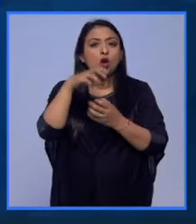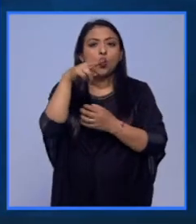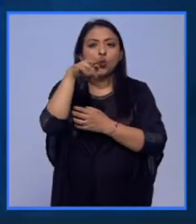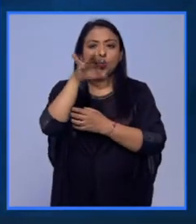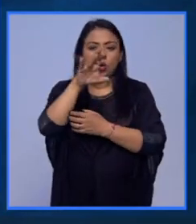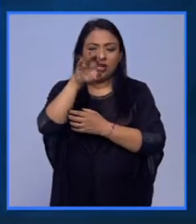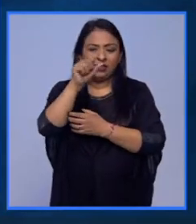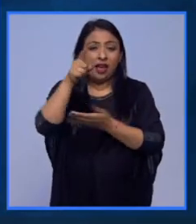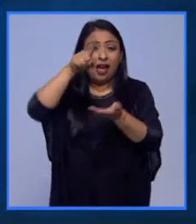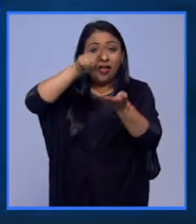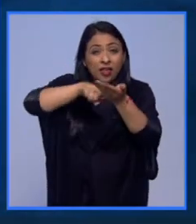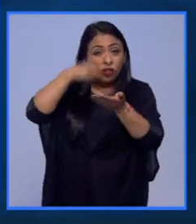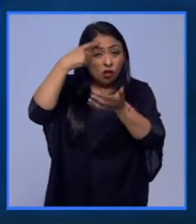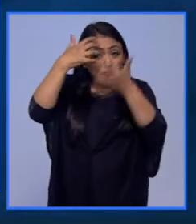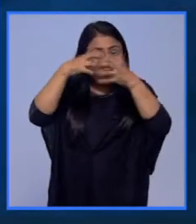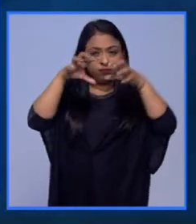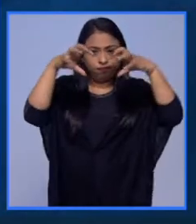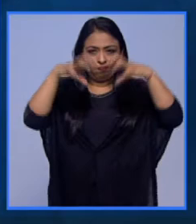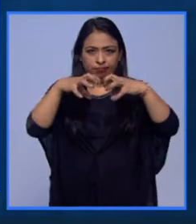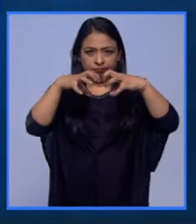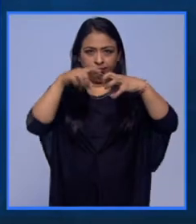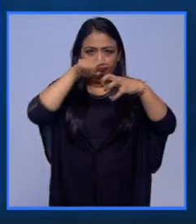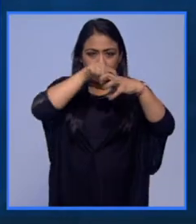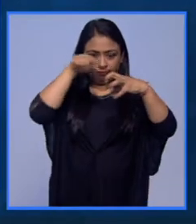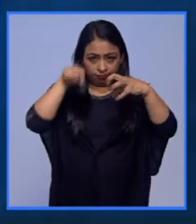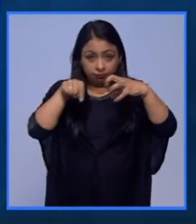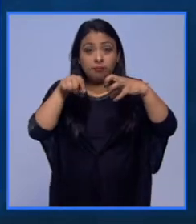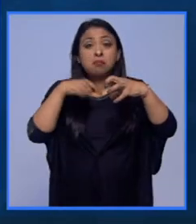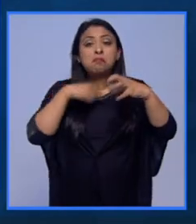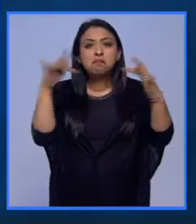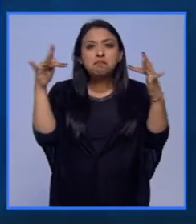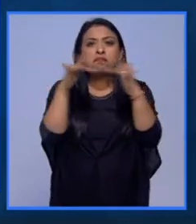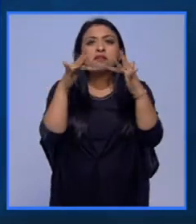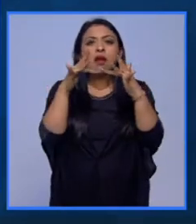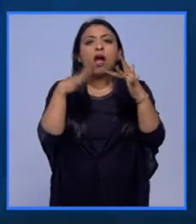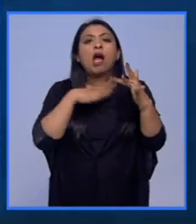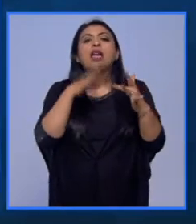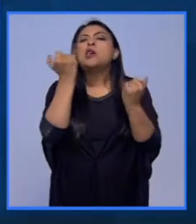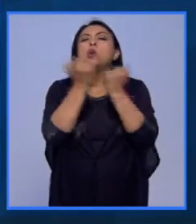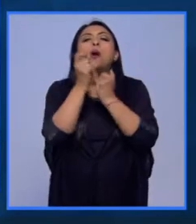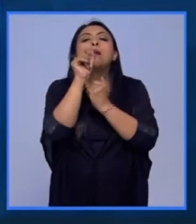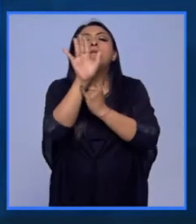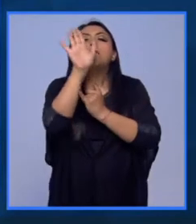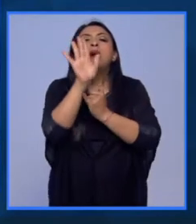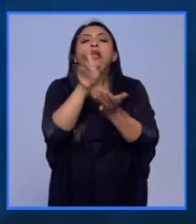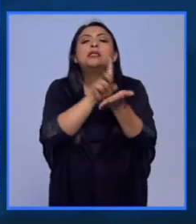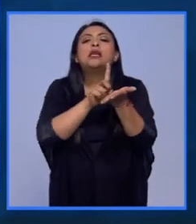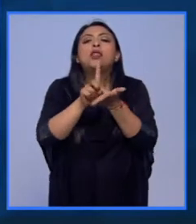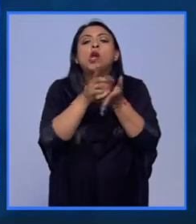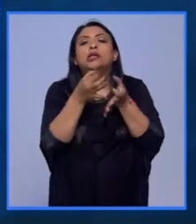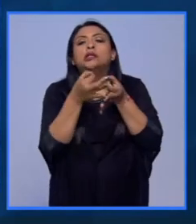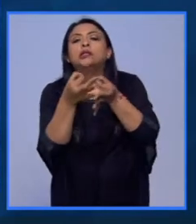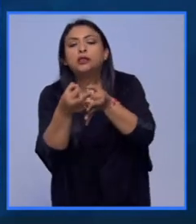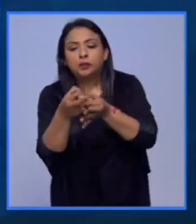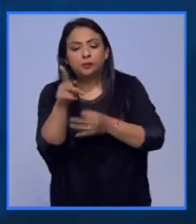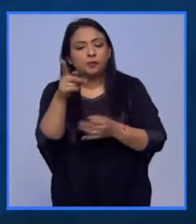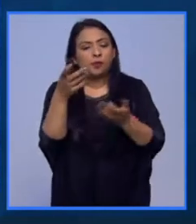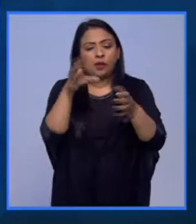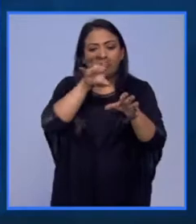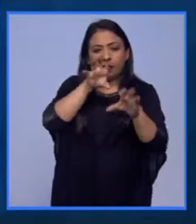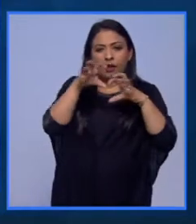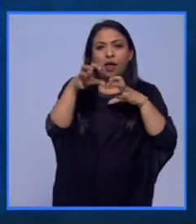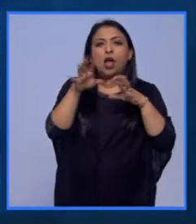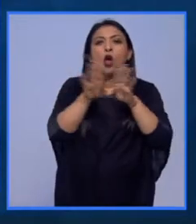estriado, ubicada dentro de los hemisferios cerebrales, misma que se activa con la adicción a las drogas. Se activan también áreas, por ejemplo, relacionadas